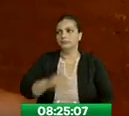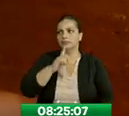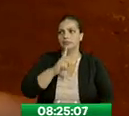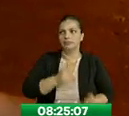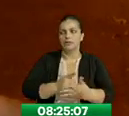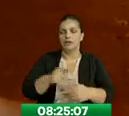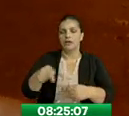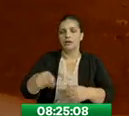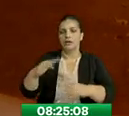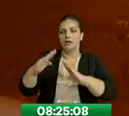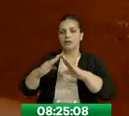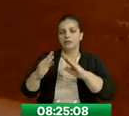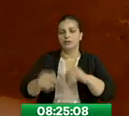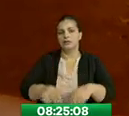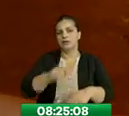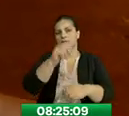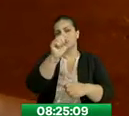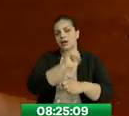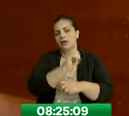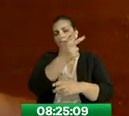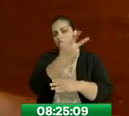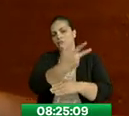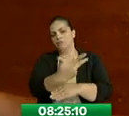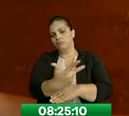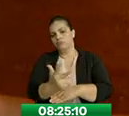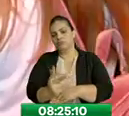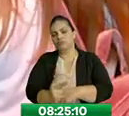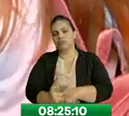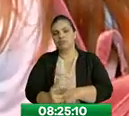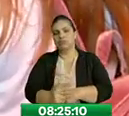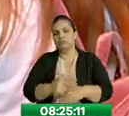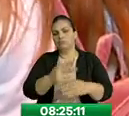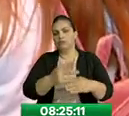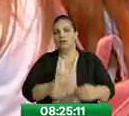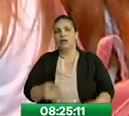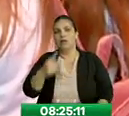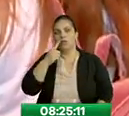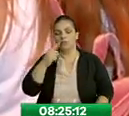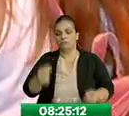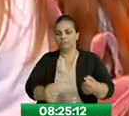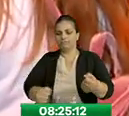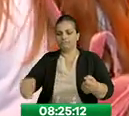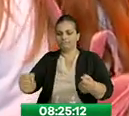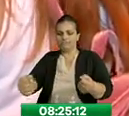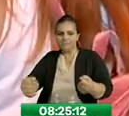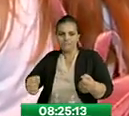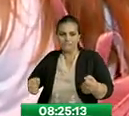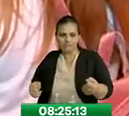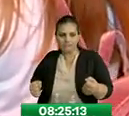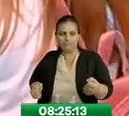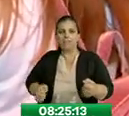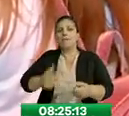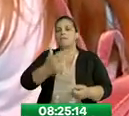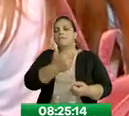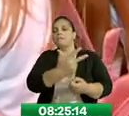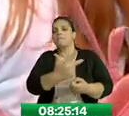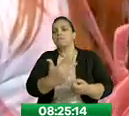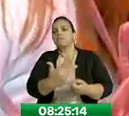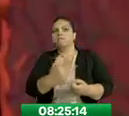El vehículo ha tratado de dar retro, indican moradores del sector y testigos que le ha sonado una parte del